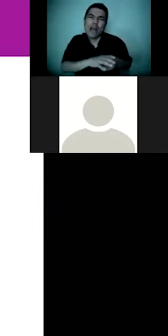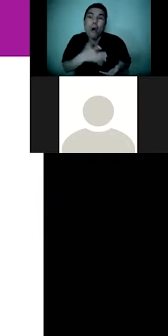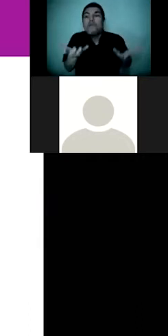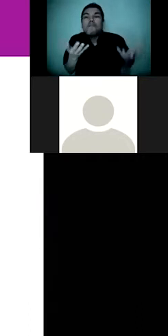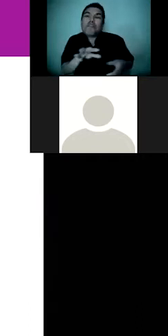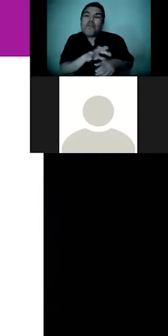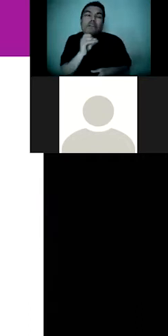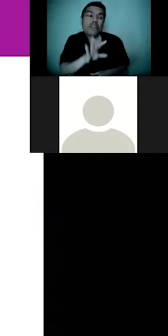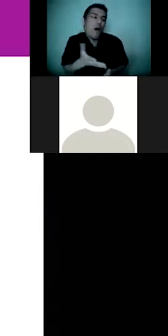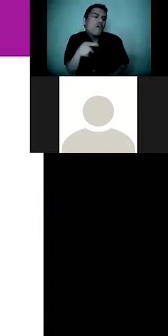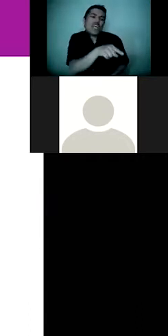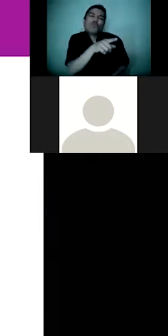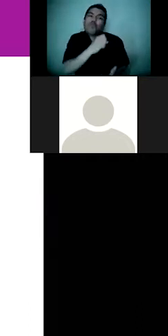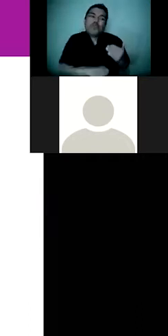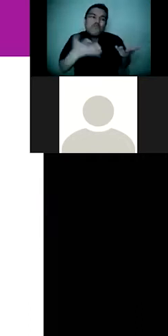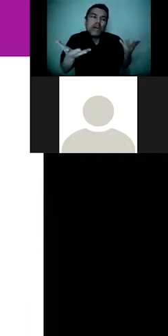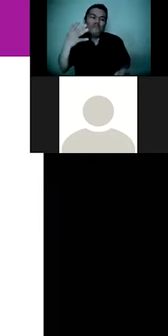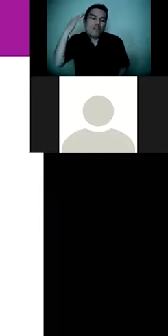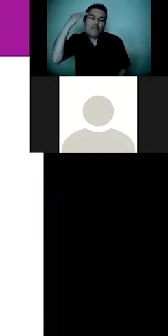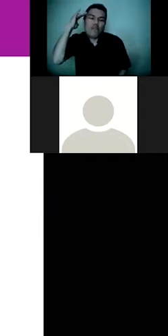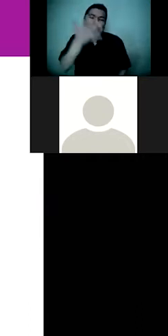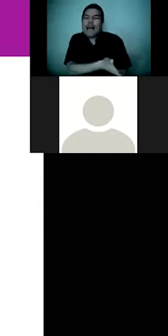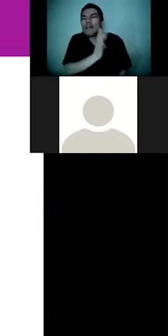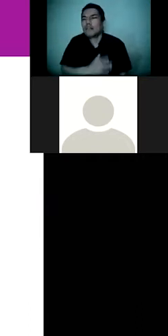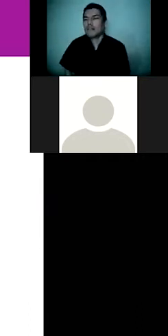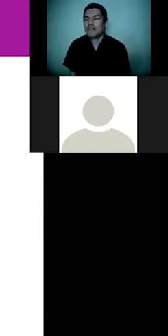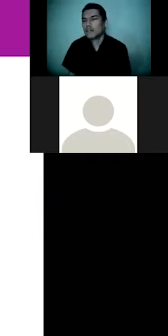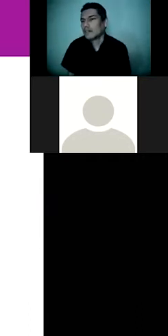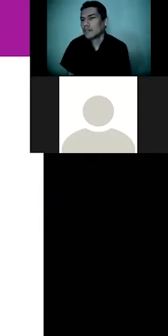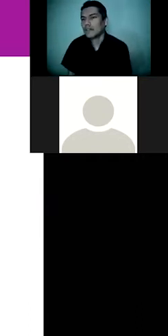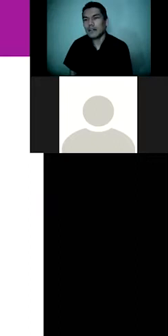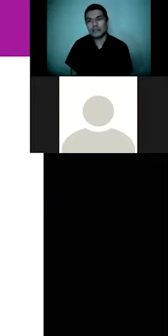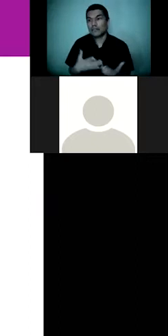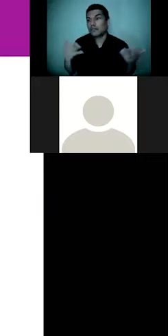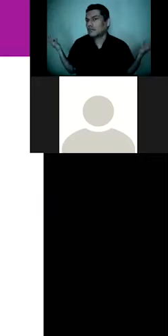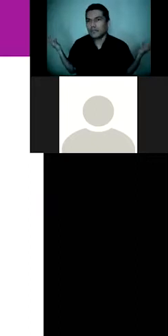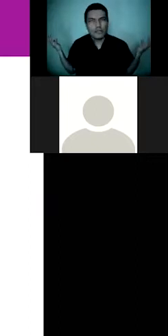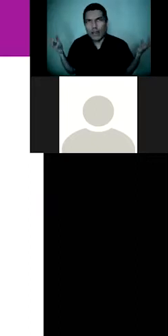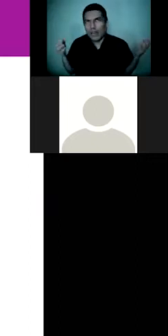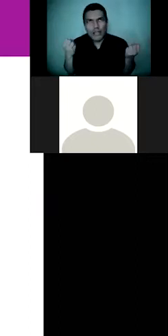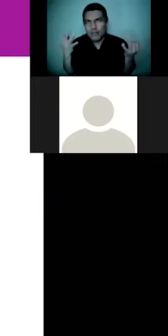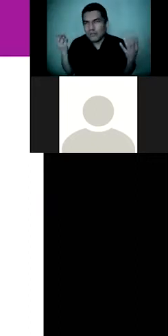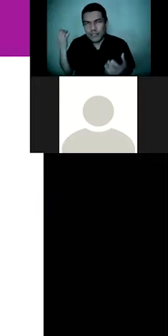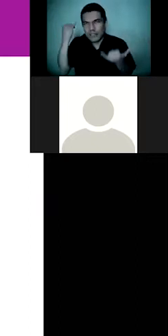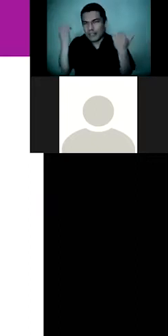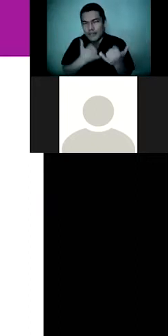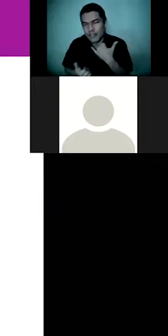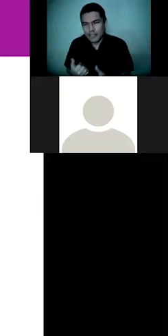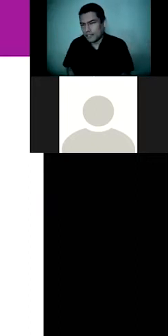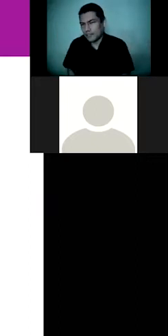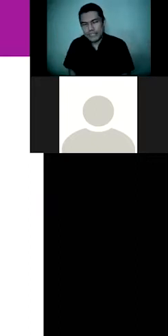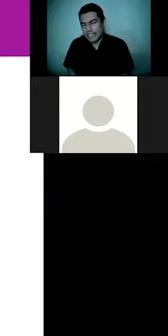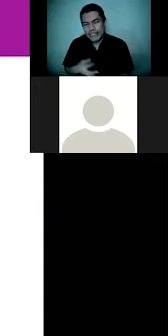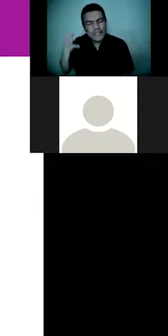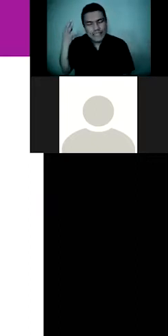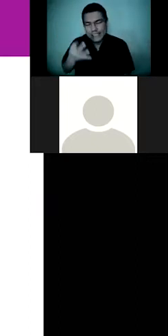no, le falta practicar. O también le dice, uy, su hijo tiene retardo mental, ¿no? Dios mío, ¿cómo va a